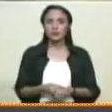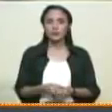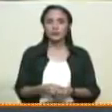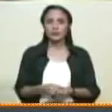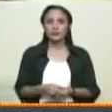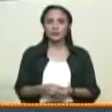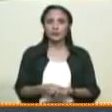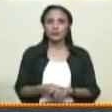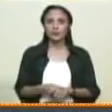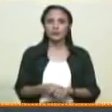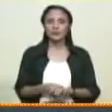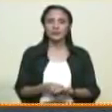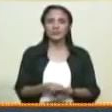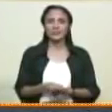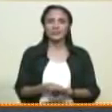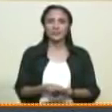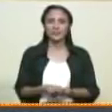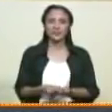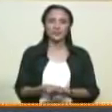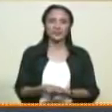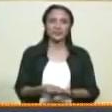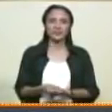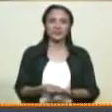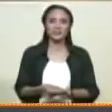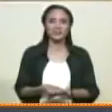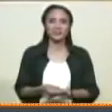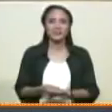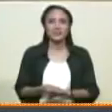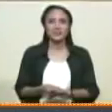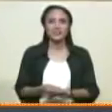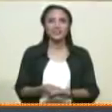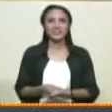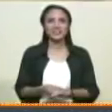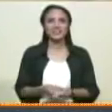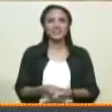comenzó a decir, si te metes con Nicolás, te metes con el pueblo.